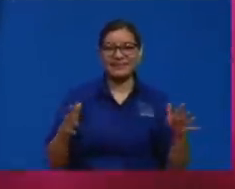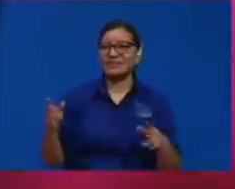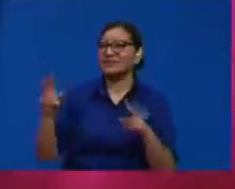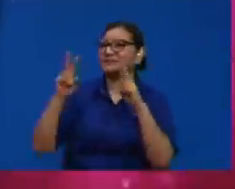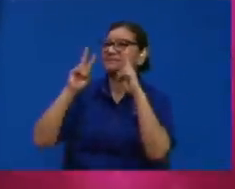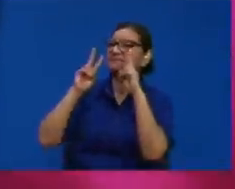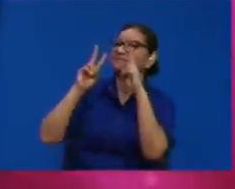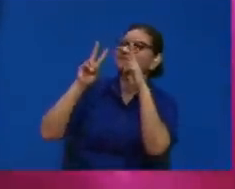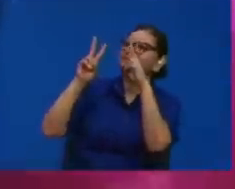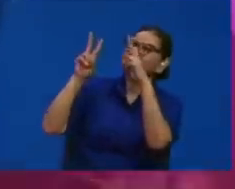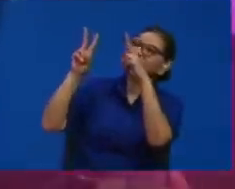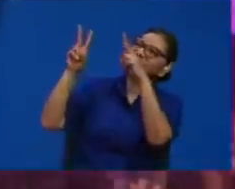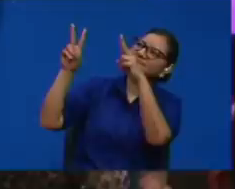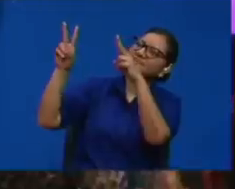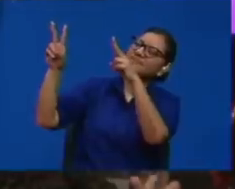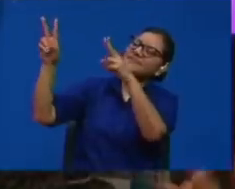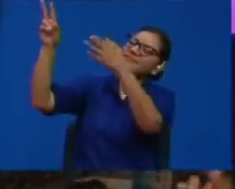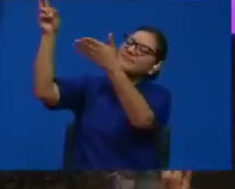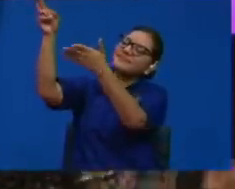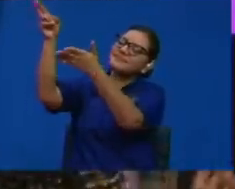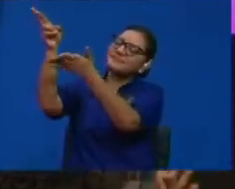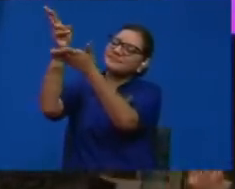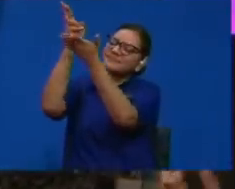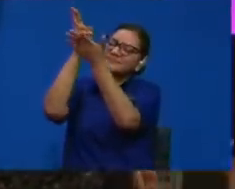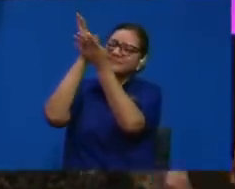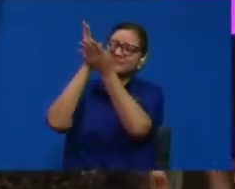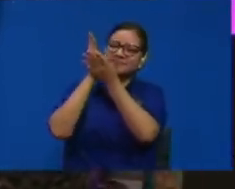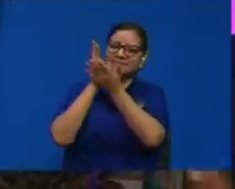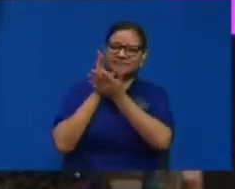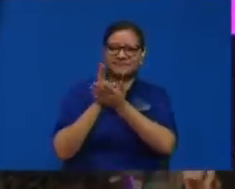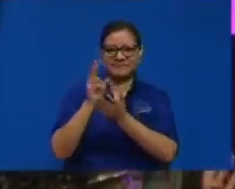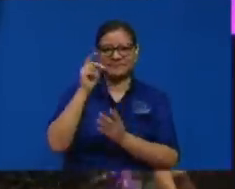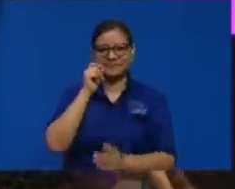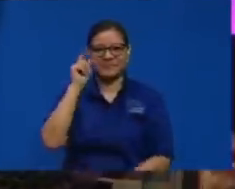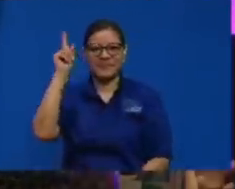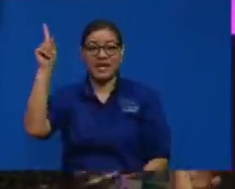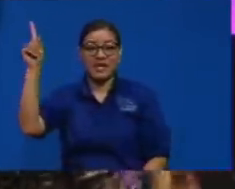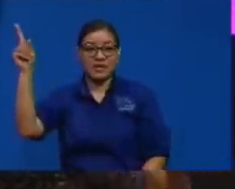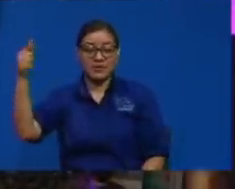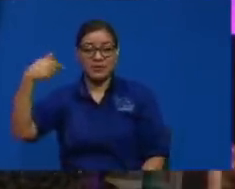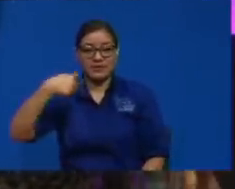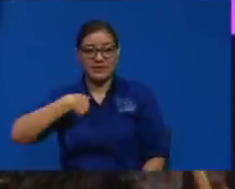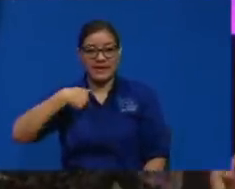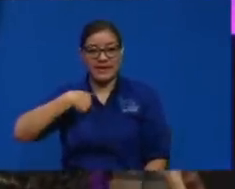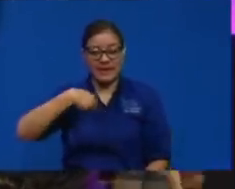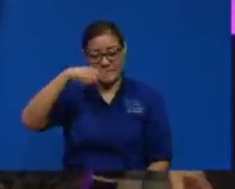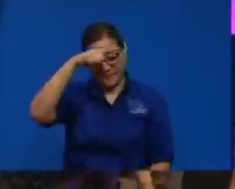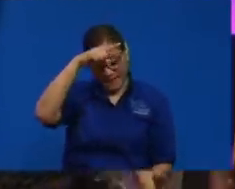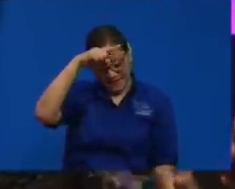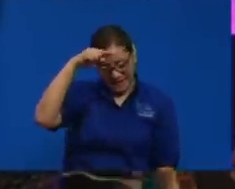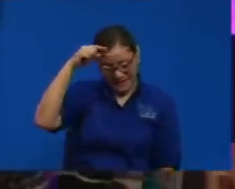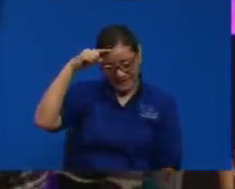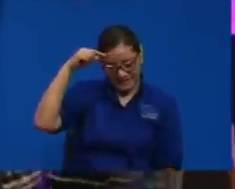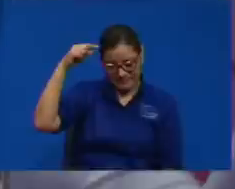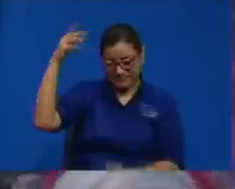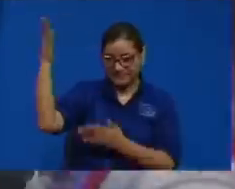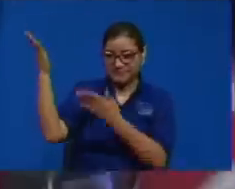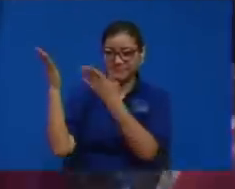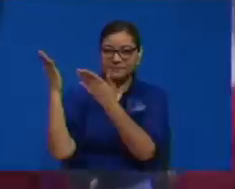Alzaré mis ojos hacia Él, pues mi socorro viene del Señor. Trabajé